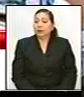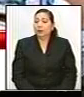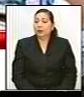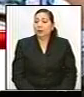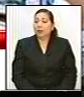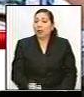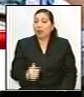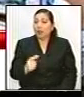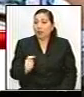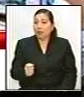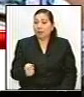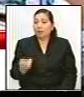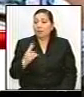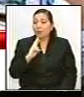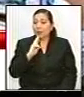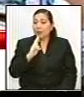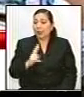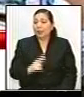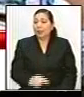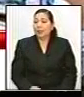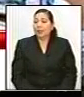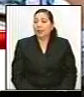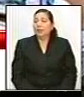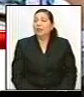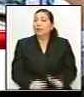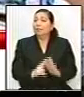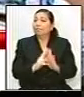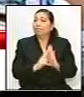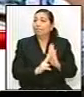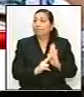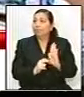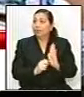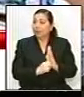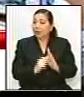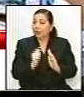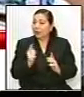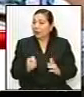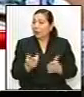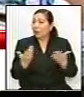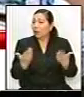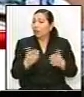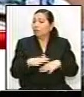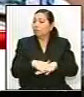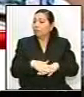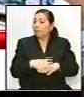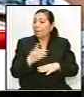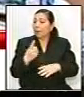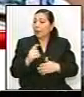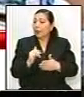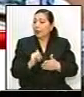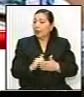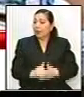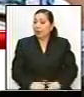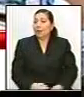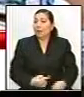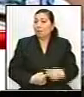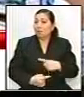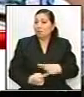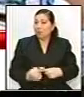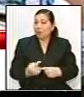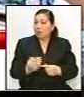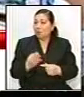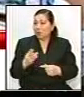En Ativitarte me dieron el resultado. Saqué la resolución. Ahí es donde yo hago los trámites para bienes